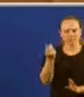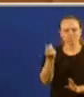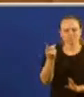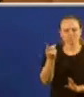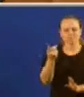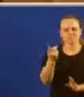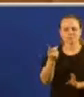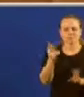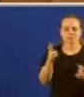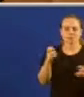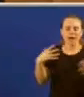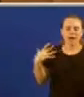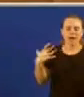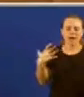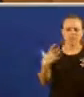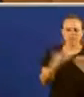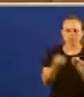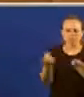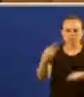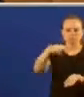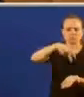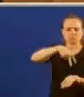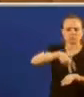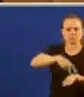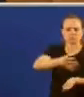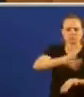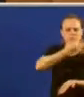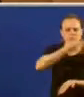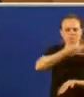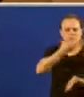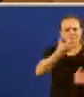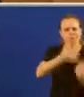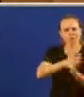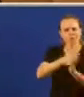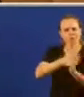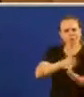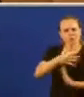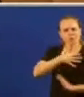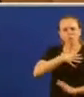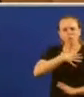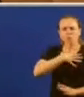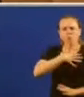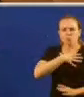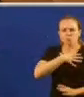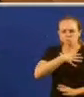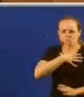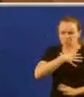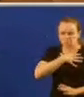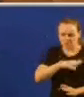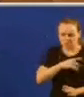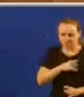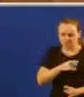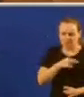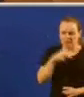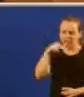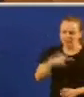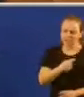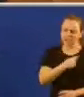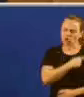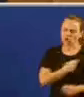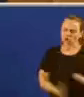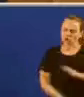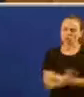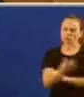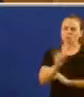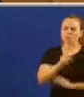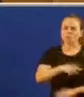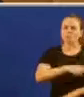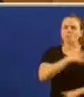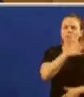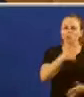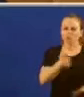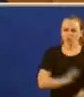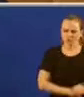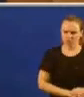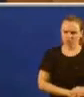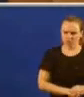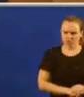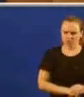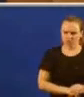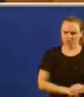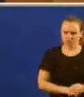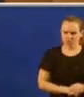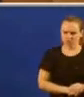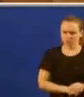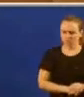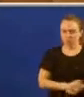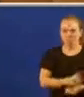o Acidente de Angroix, se Galiza ten algo que decir sobre o Acidente de Angroix, por que non constituimos esa Comisión de Investigación que tamén